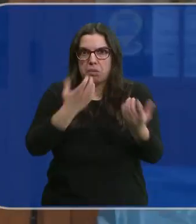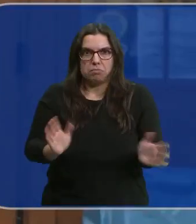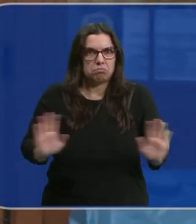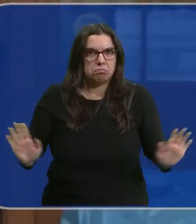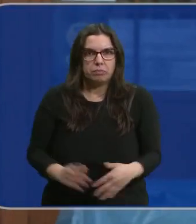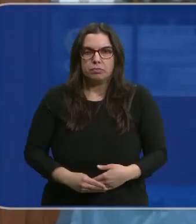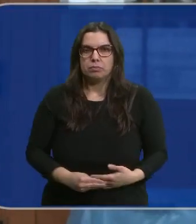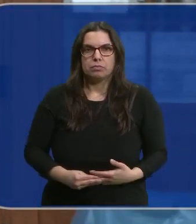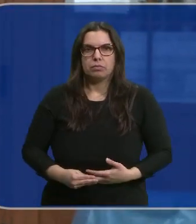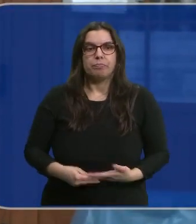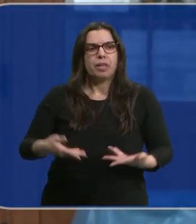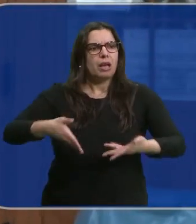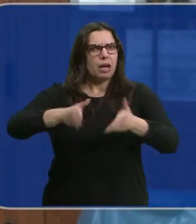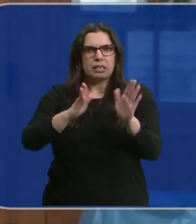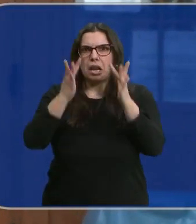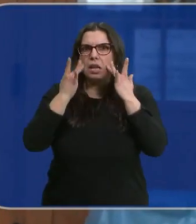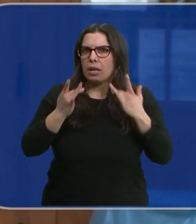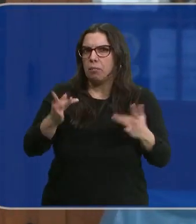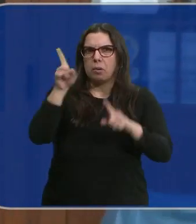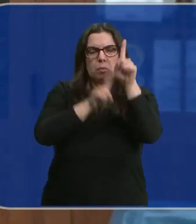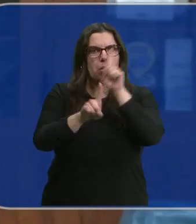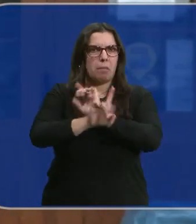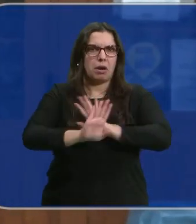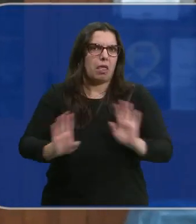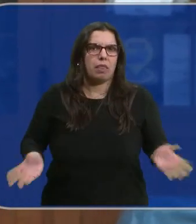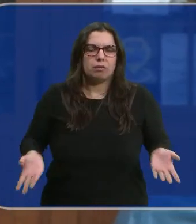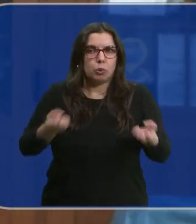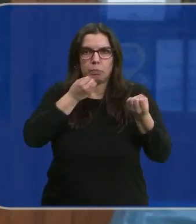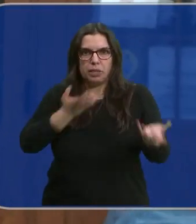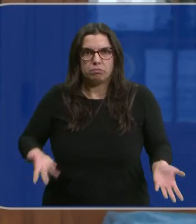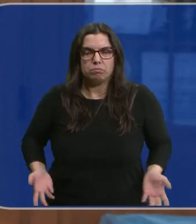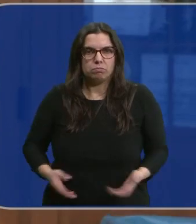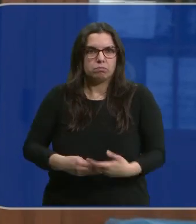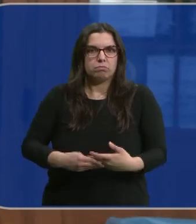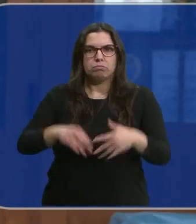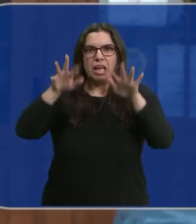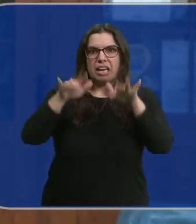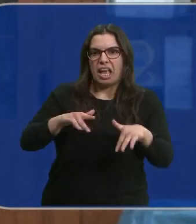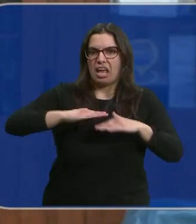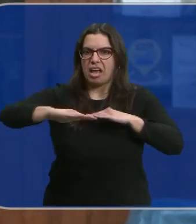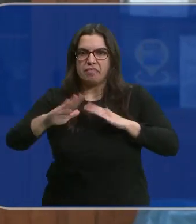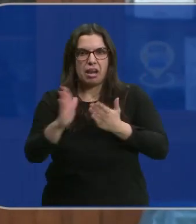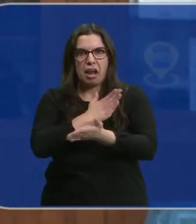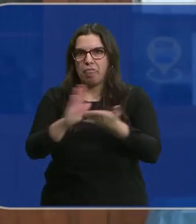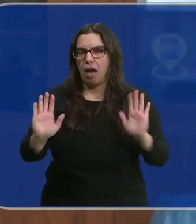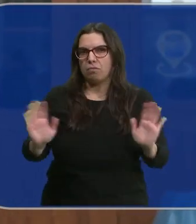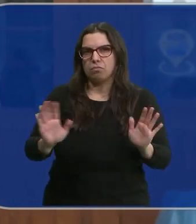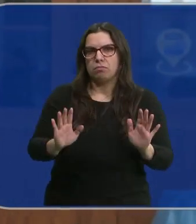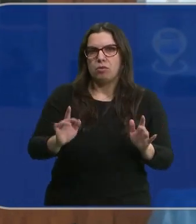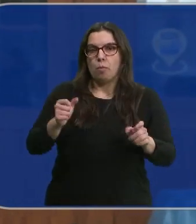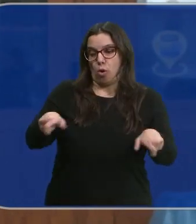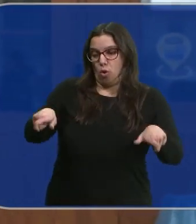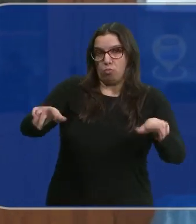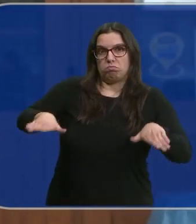vaya. Las carreteras estaban limpias, sin problemas, entonces bien, no había nieve nada en ellas, un poco